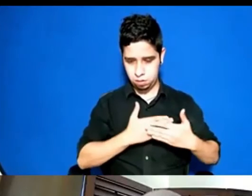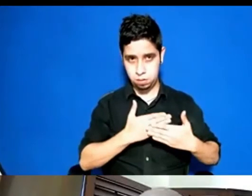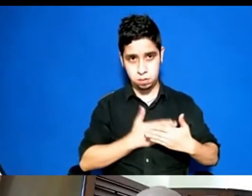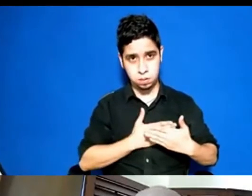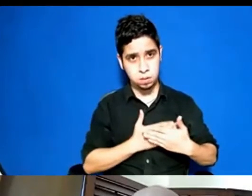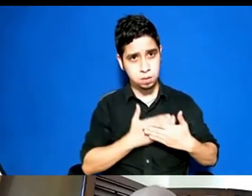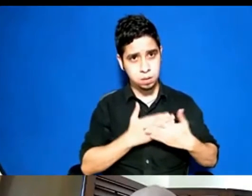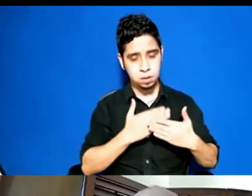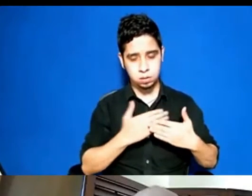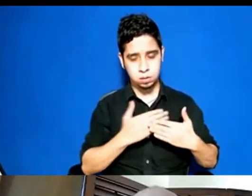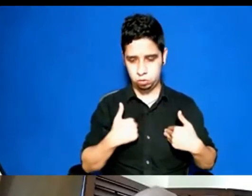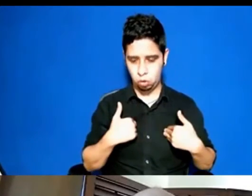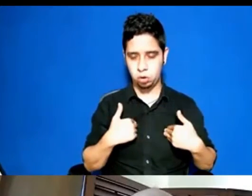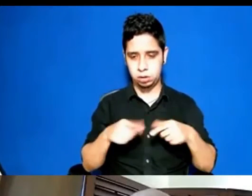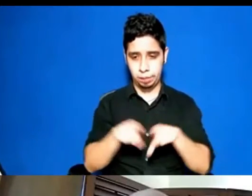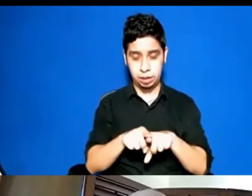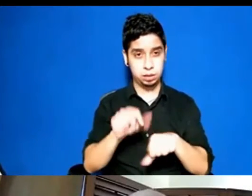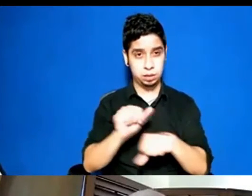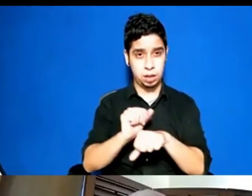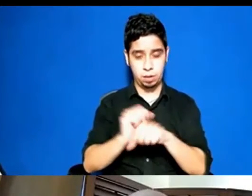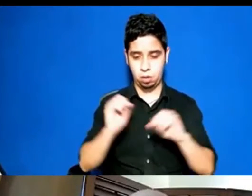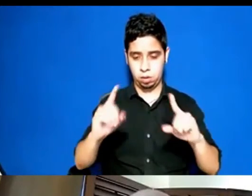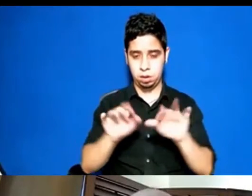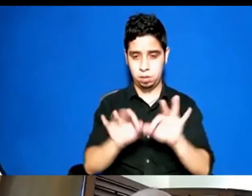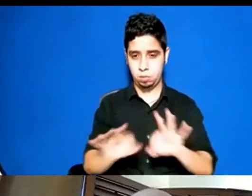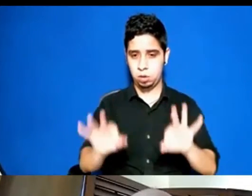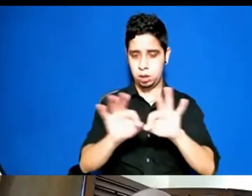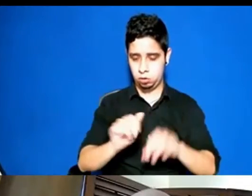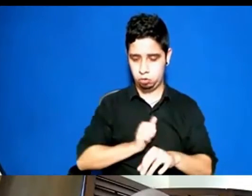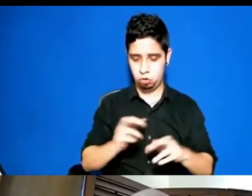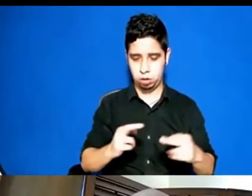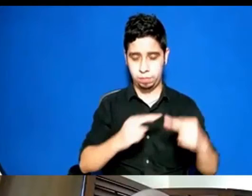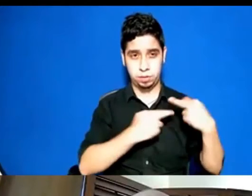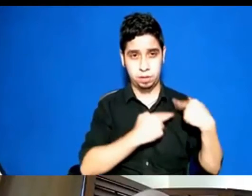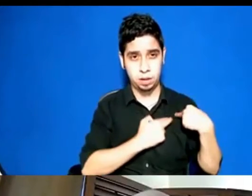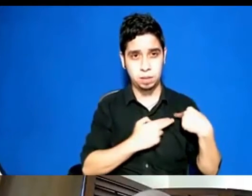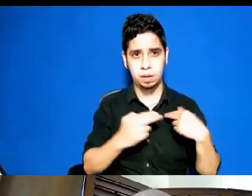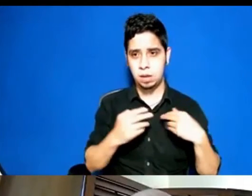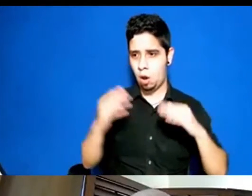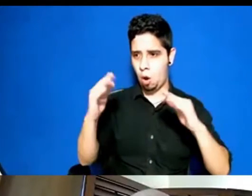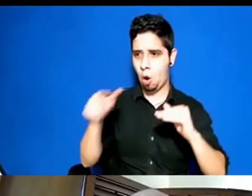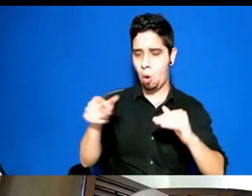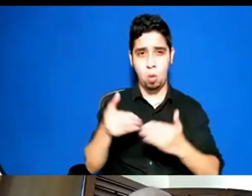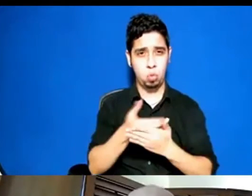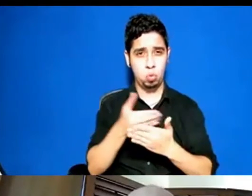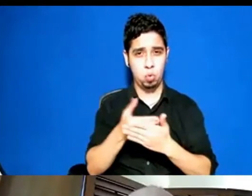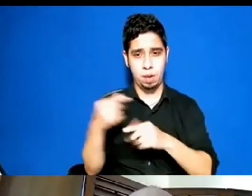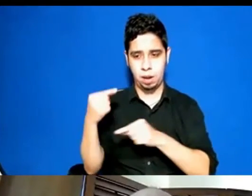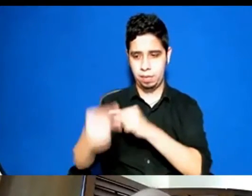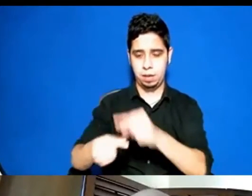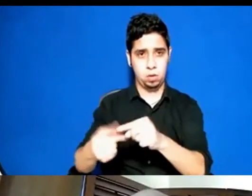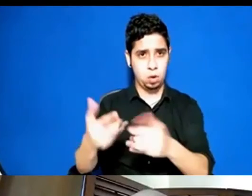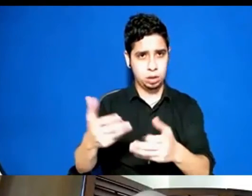Yo como educador, ¿verdad? También uno tiene que ser responsable. Y creo que la nueva generación está muy ávida de proteger